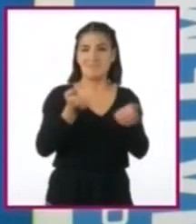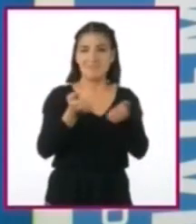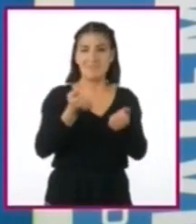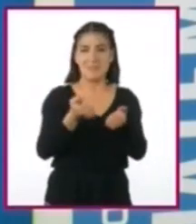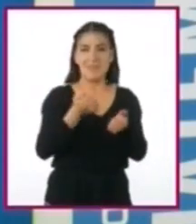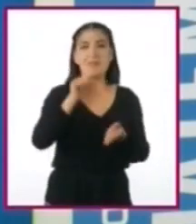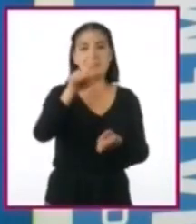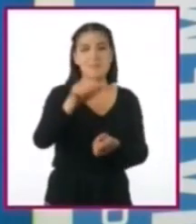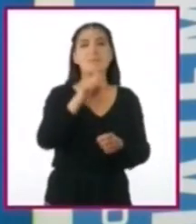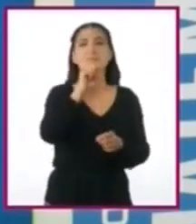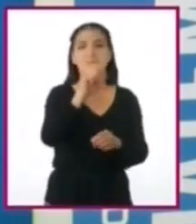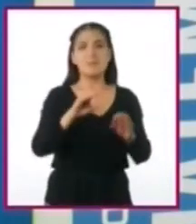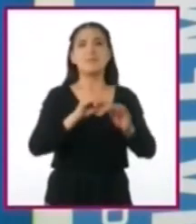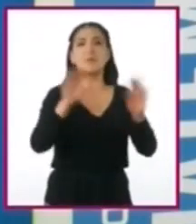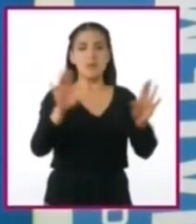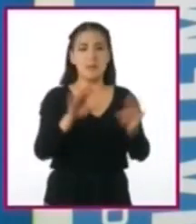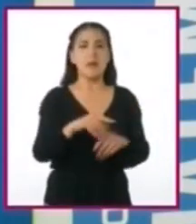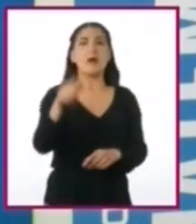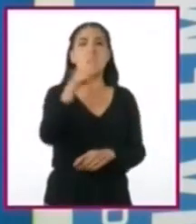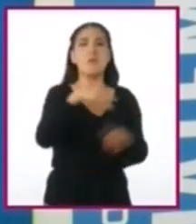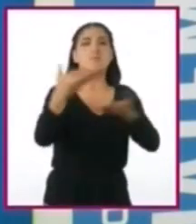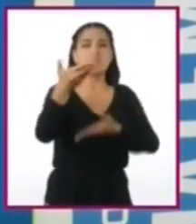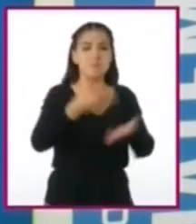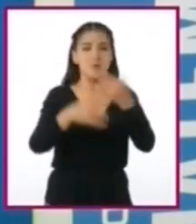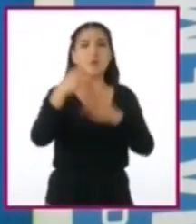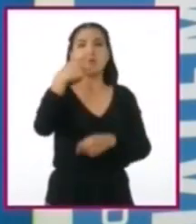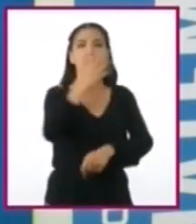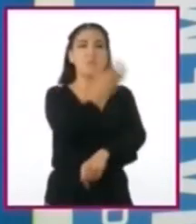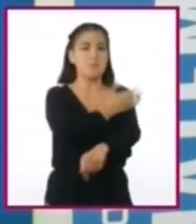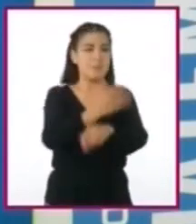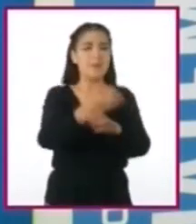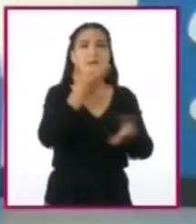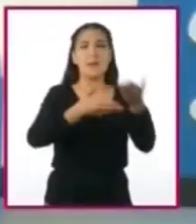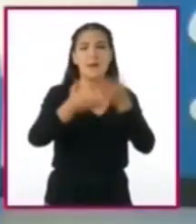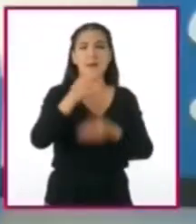resolvimos, claro. Compártanlas para interactuar con sus compañeros.